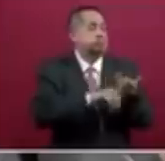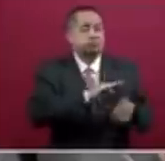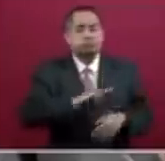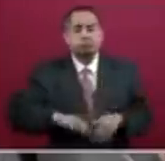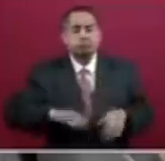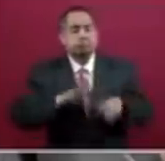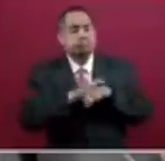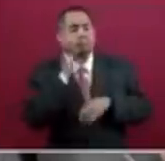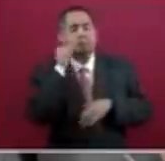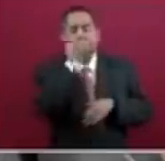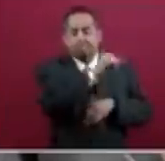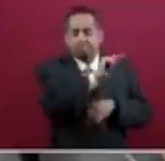que distribuya